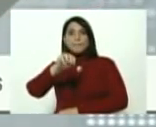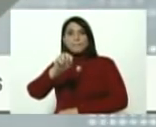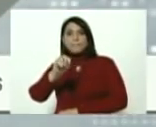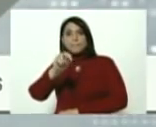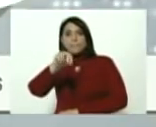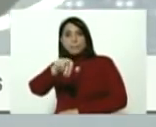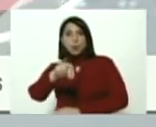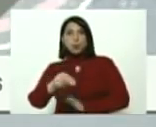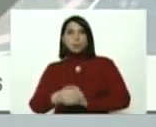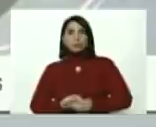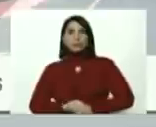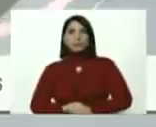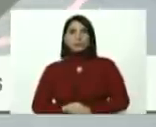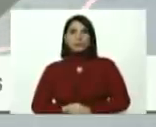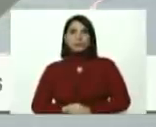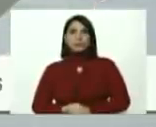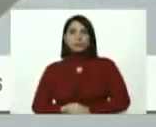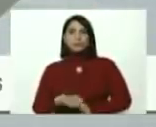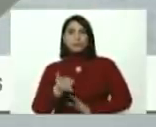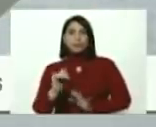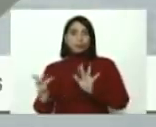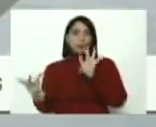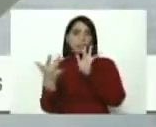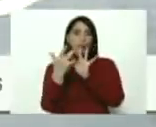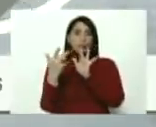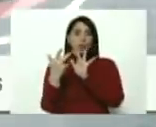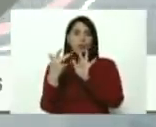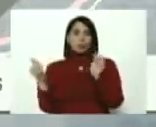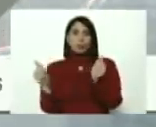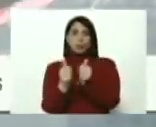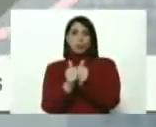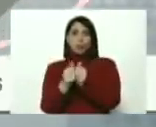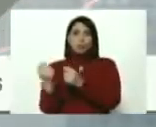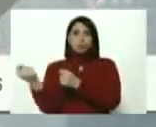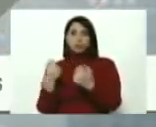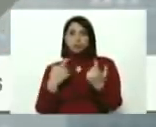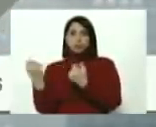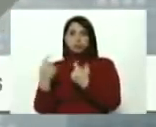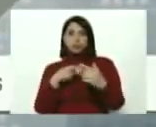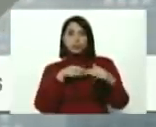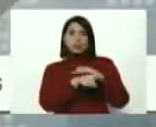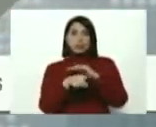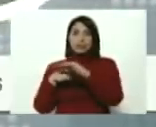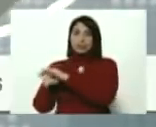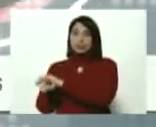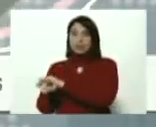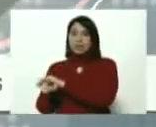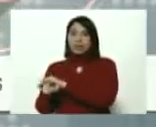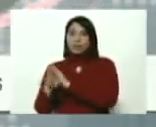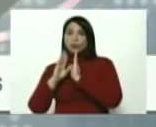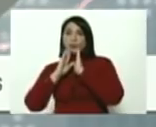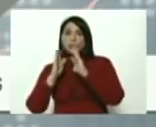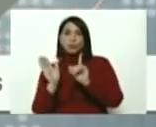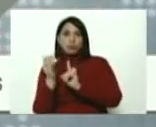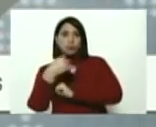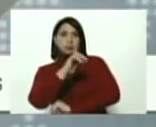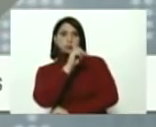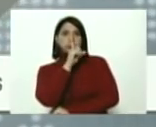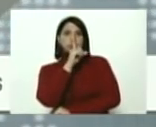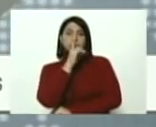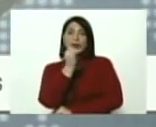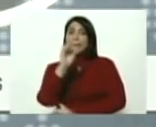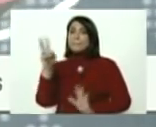Guarabacén y Guara, que estuvieron en contacto con repatriados que ingresaron por trochas clandestinas. Ahí está un